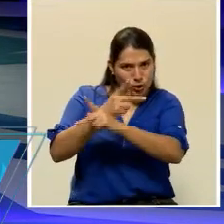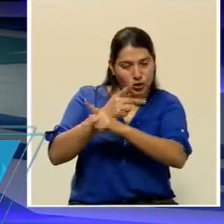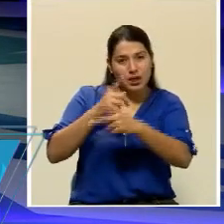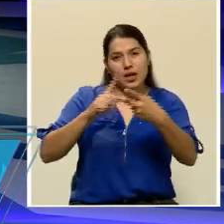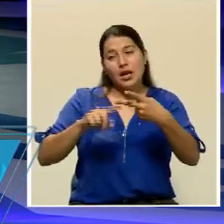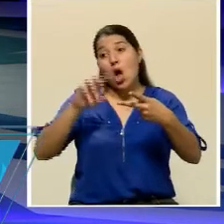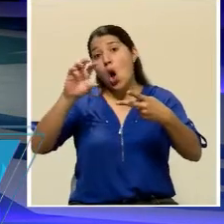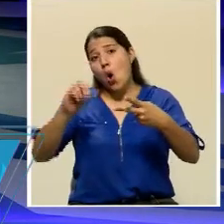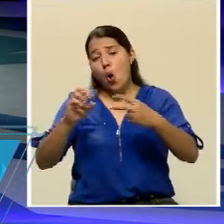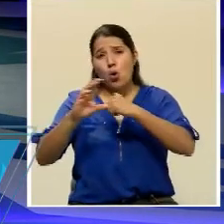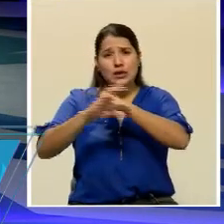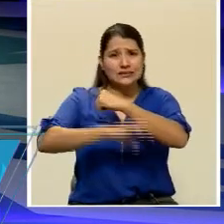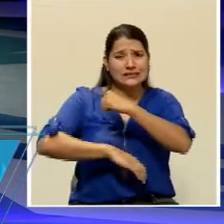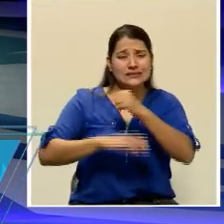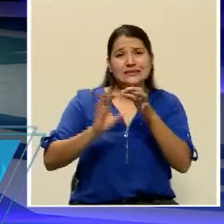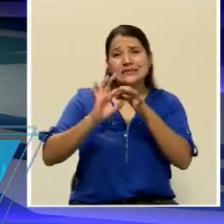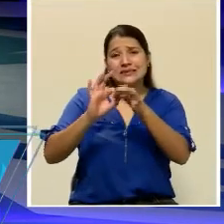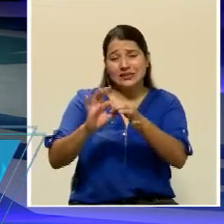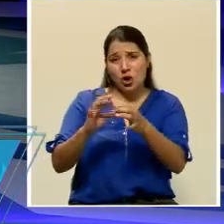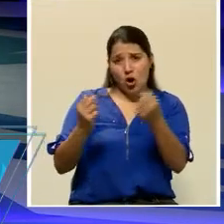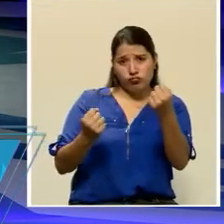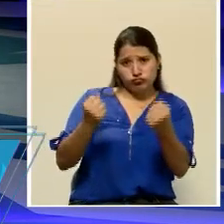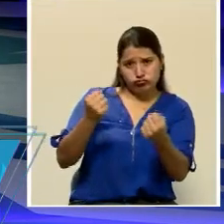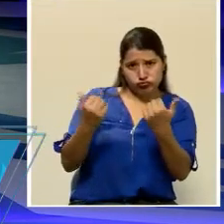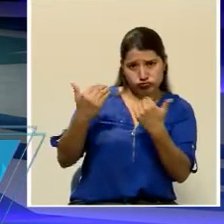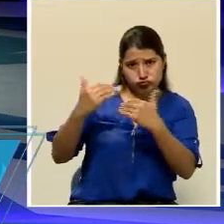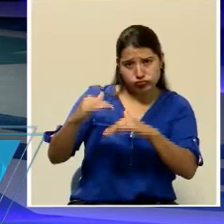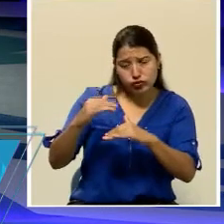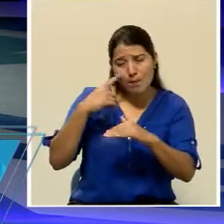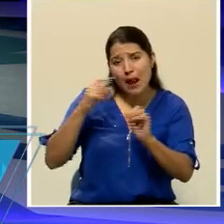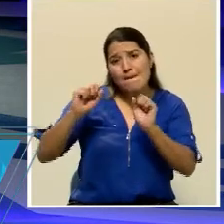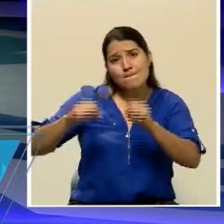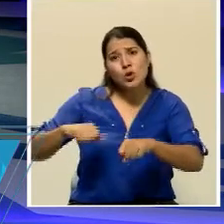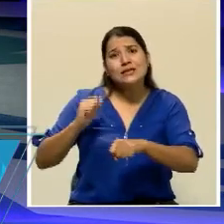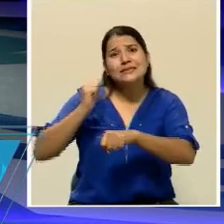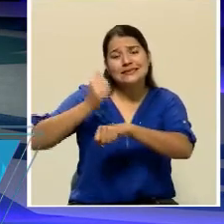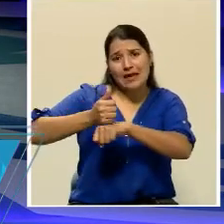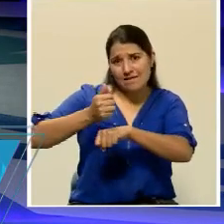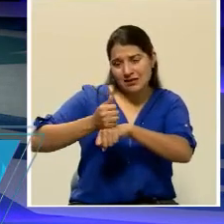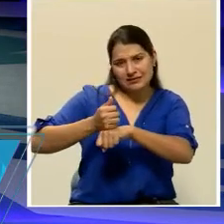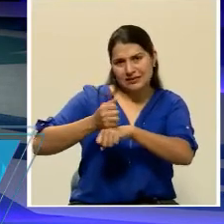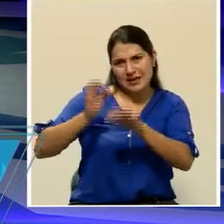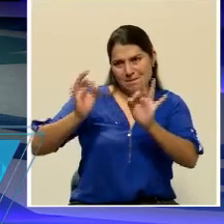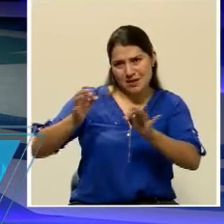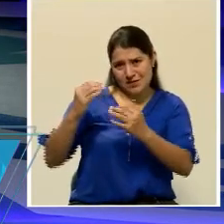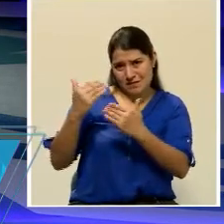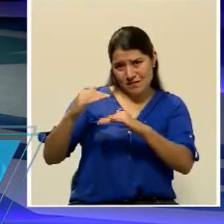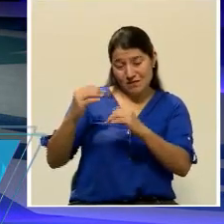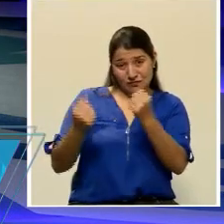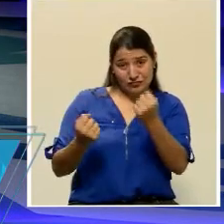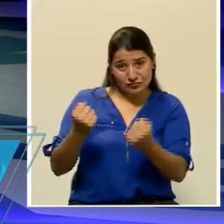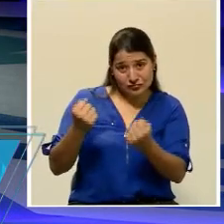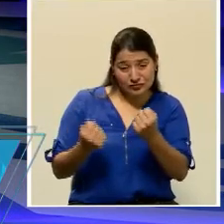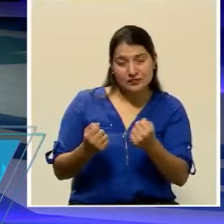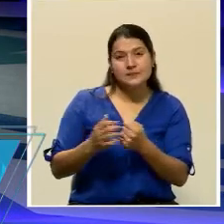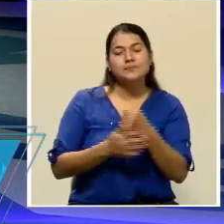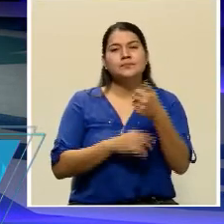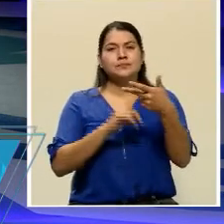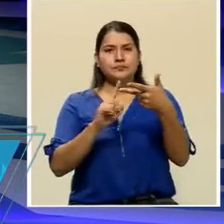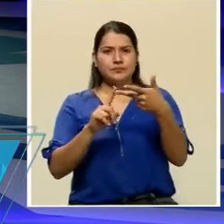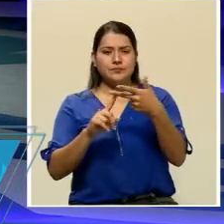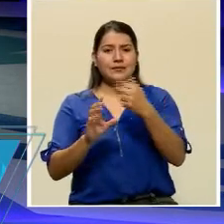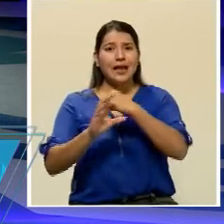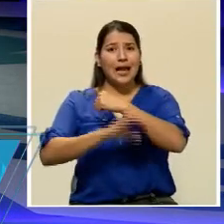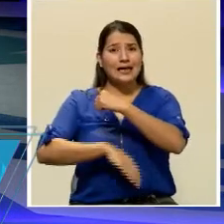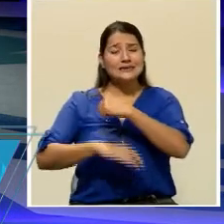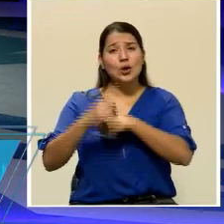de tránsito para poder establecer adecuadamente la restricción vehicular sanitaria, las sanciones